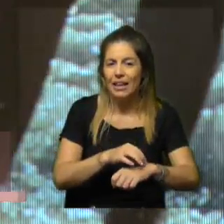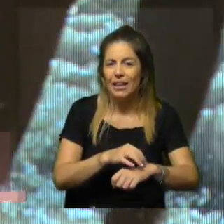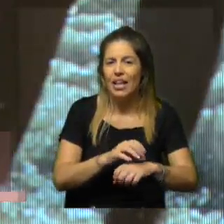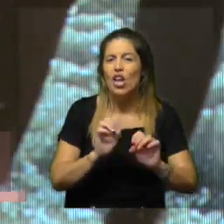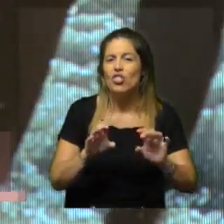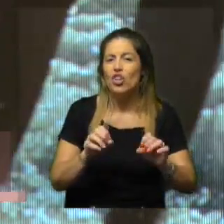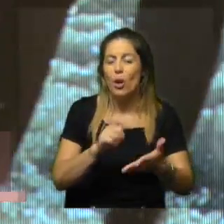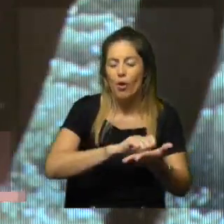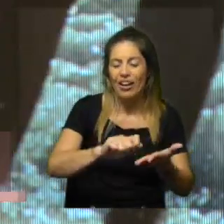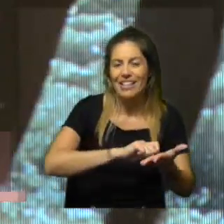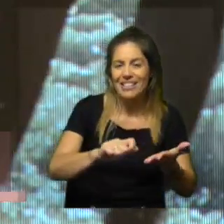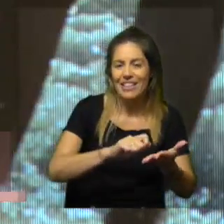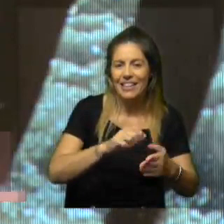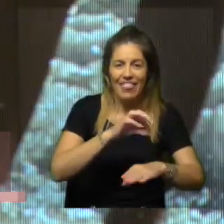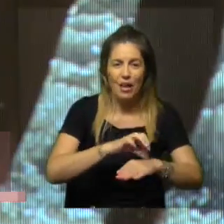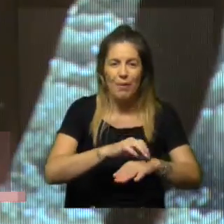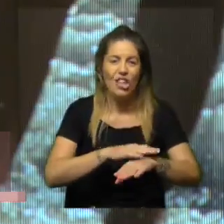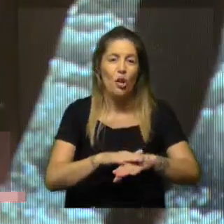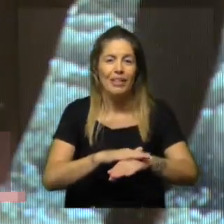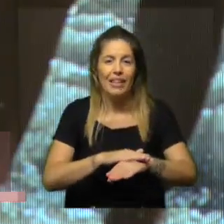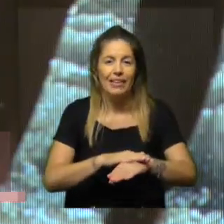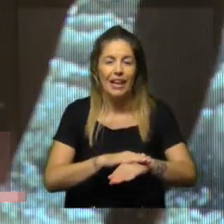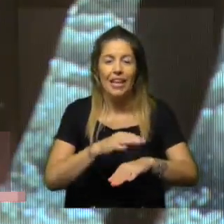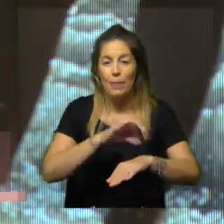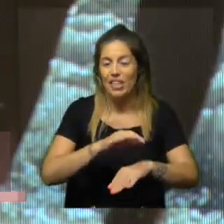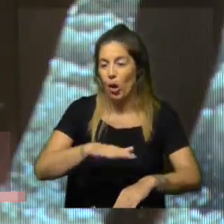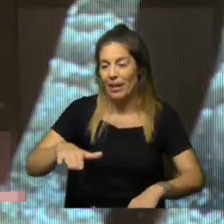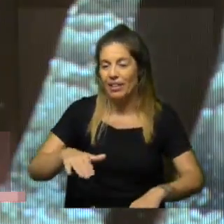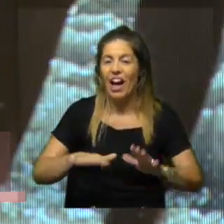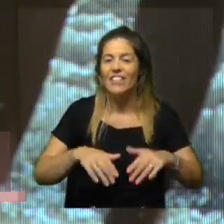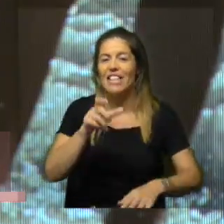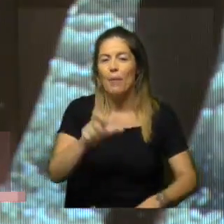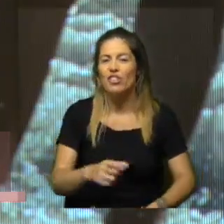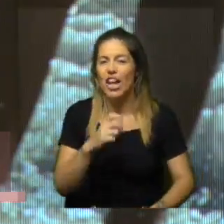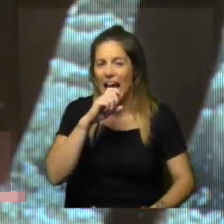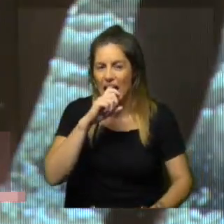por receta de dermatólogo y pediatra. Ajá. Y a veces la gente se me ha enojado y...